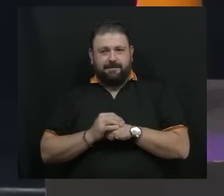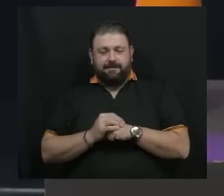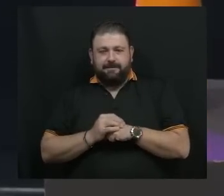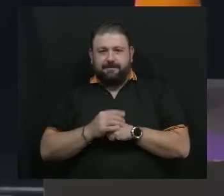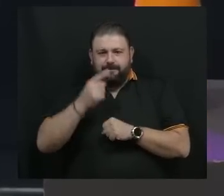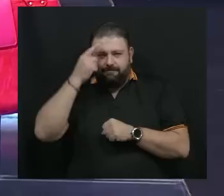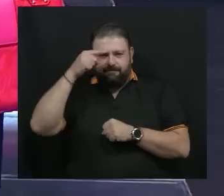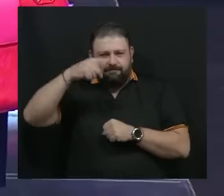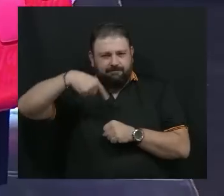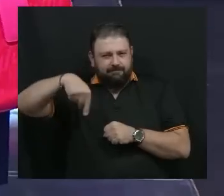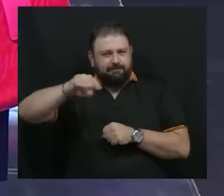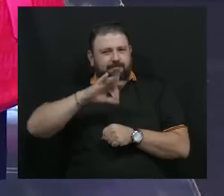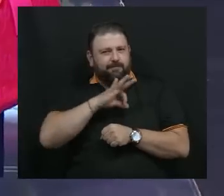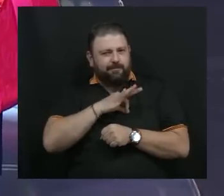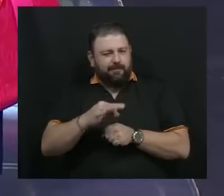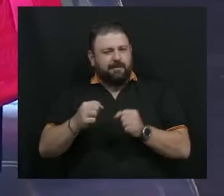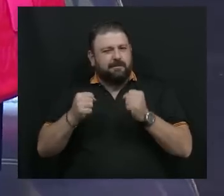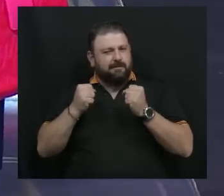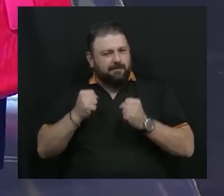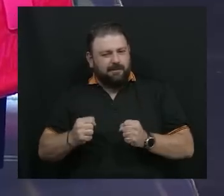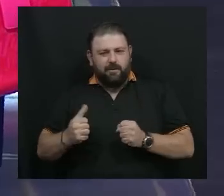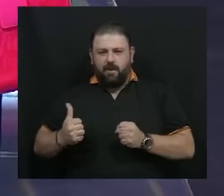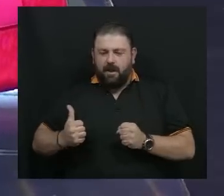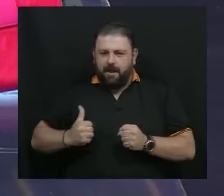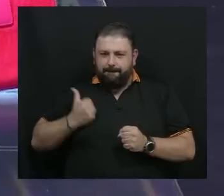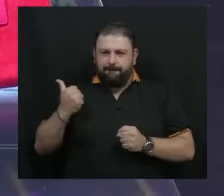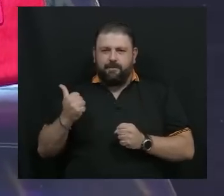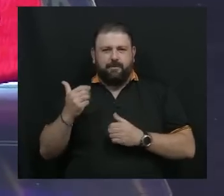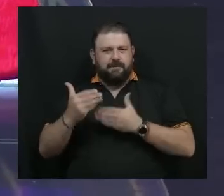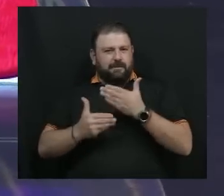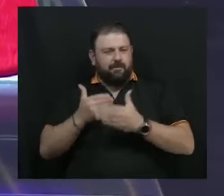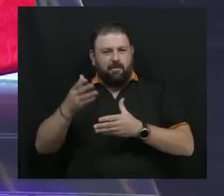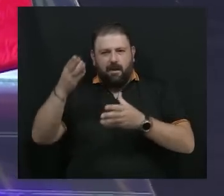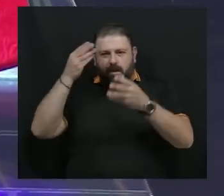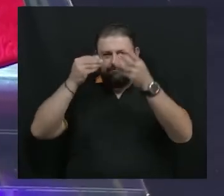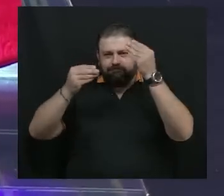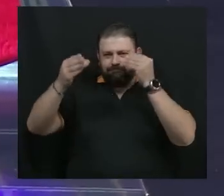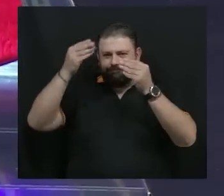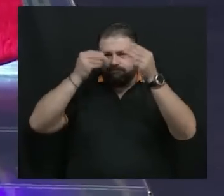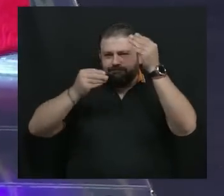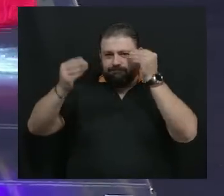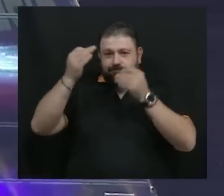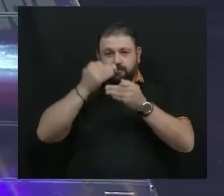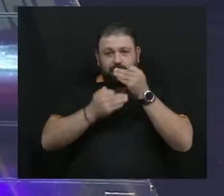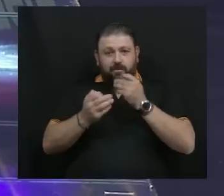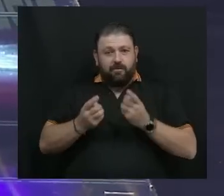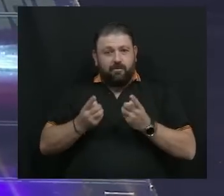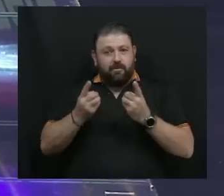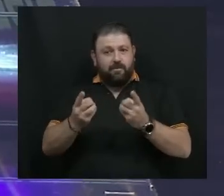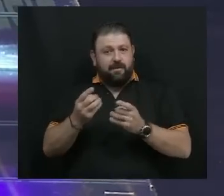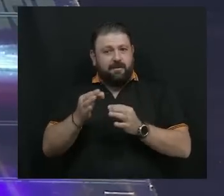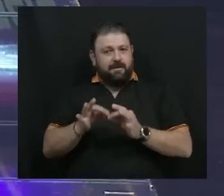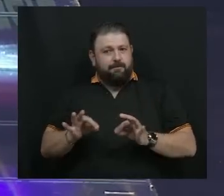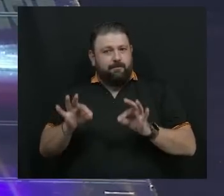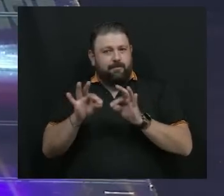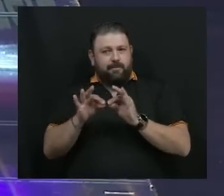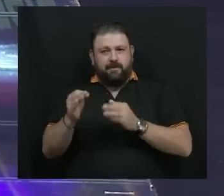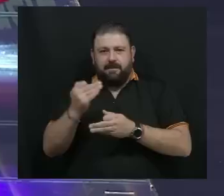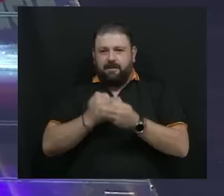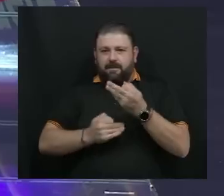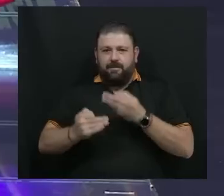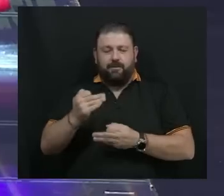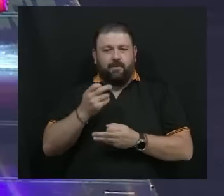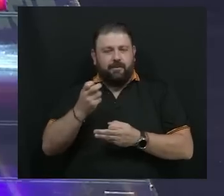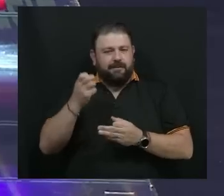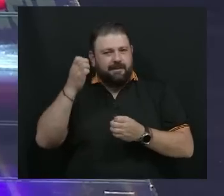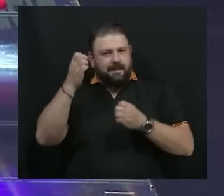vamos a crecer, vamos a aprovechar muchísimo todas las herramientas que nos van a dar. Importante en su agenda todos los